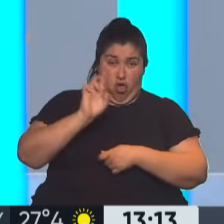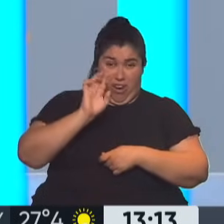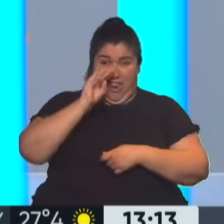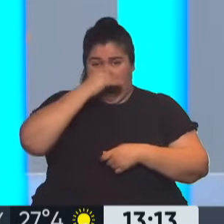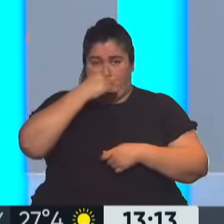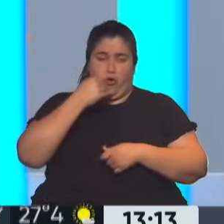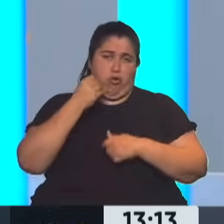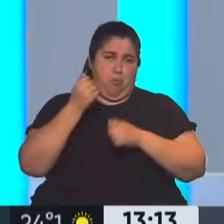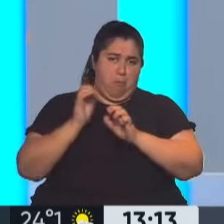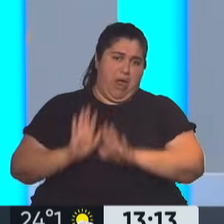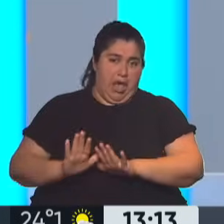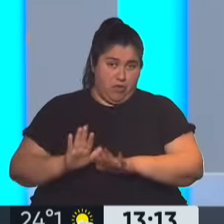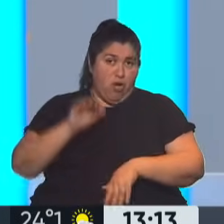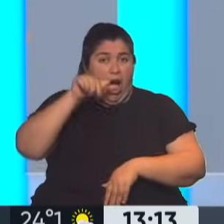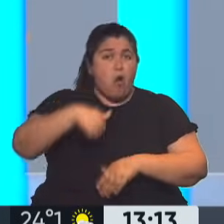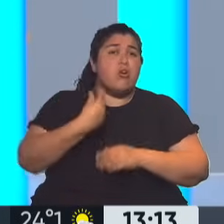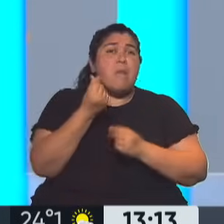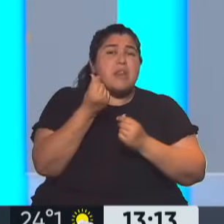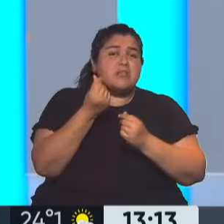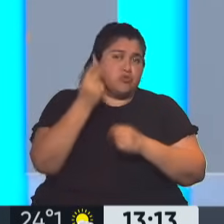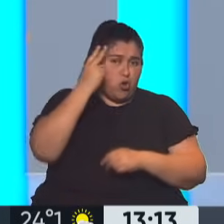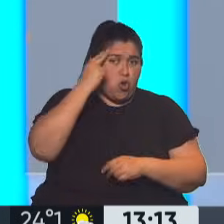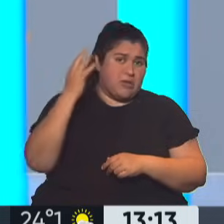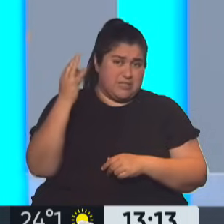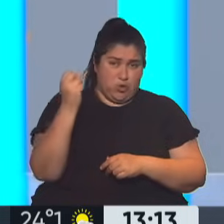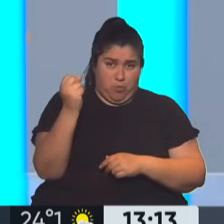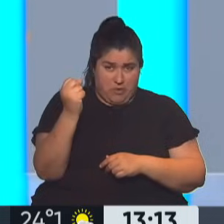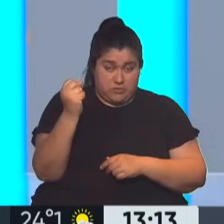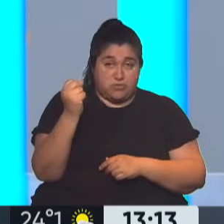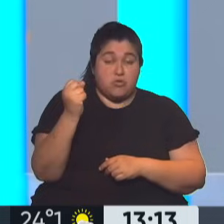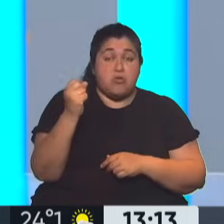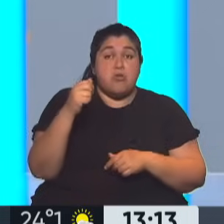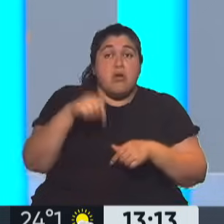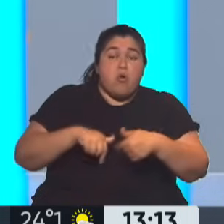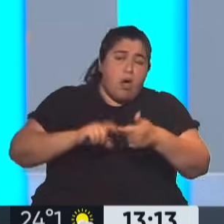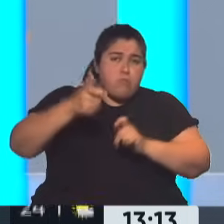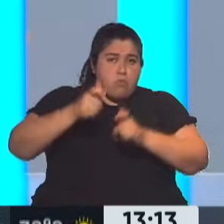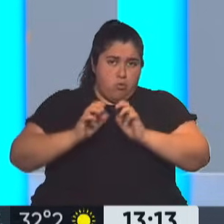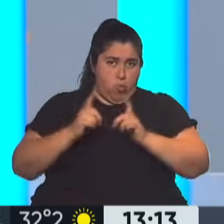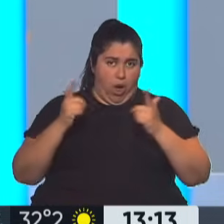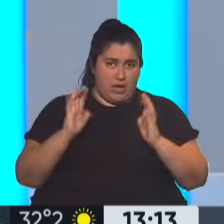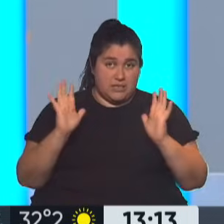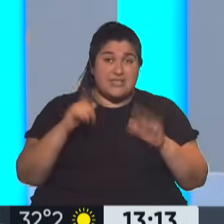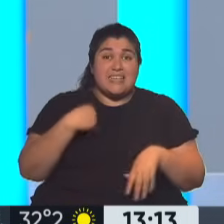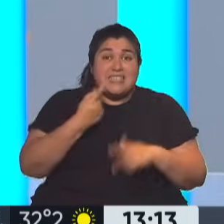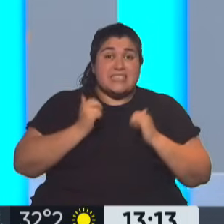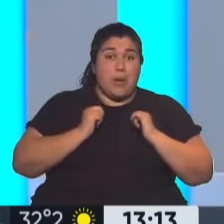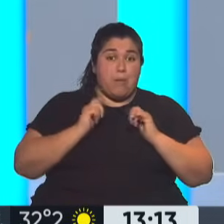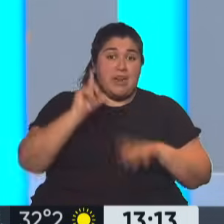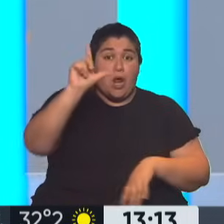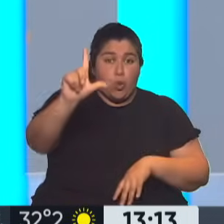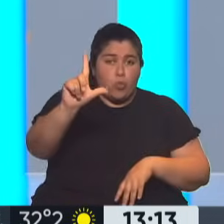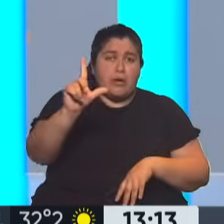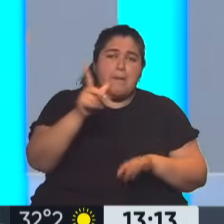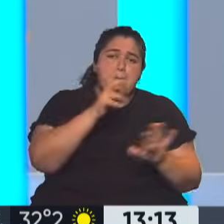precio de de referencia de 900 pesos pero en realidad no hay operaciones y se espera que el lunes eh pase